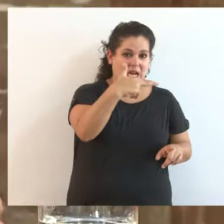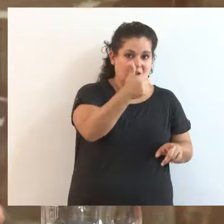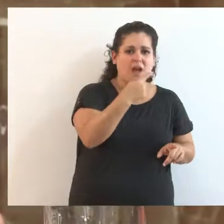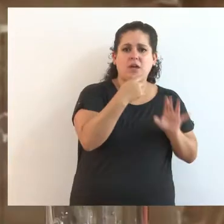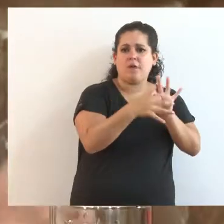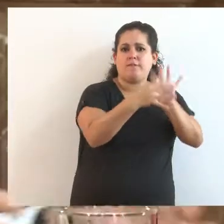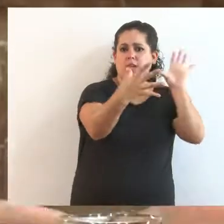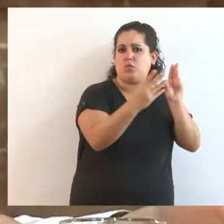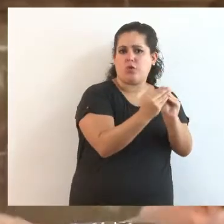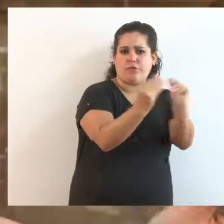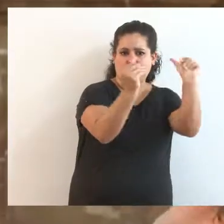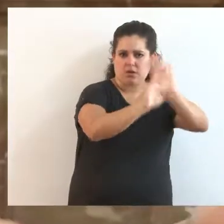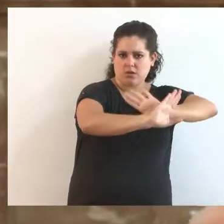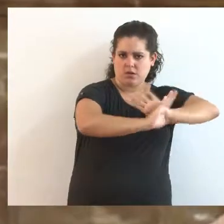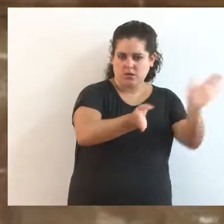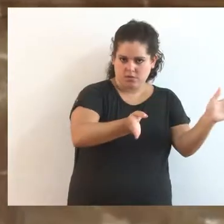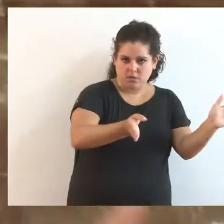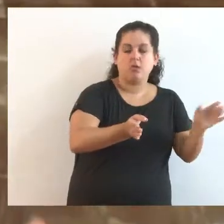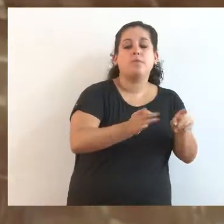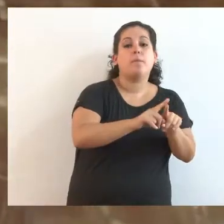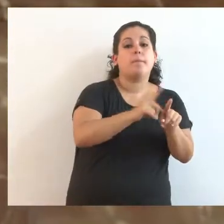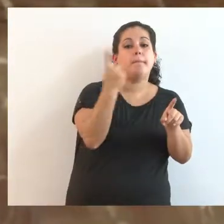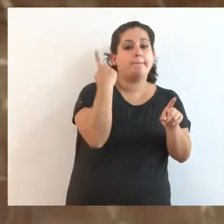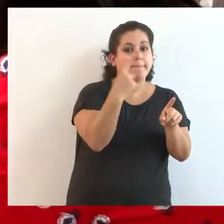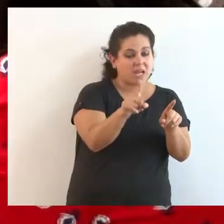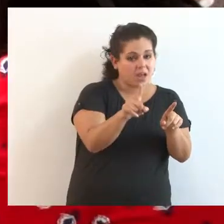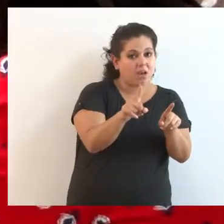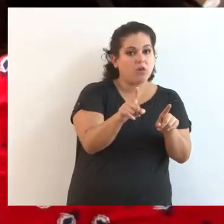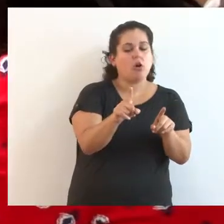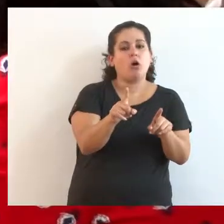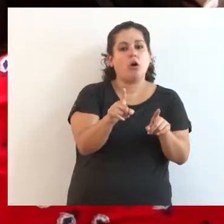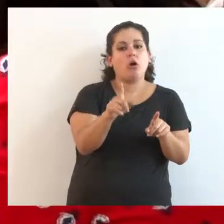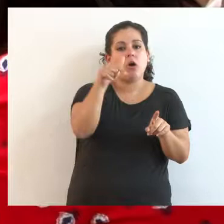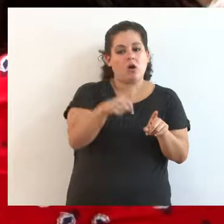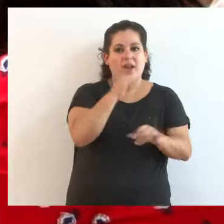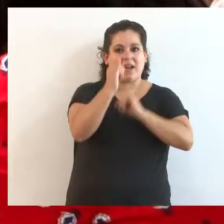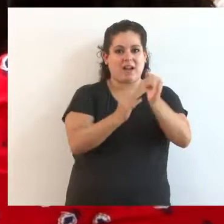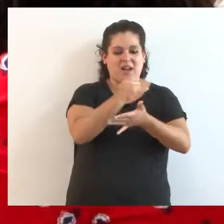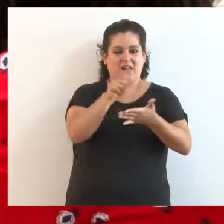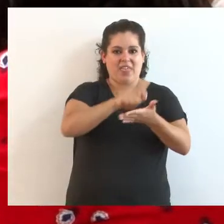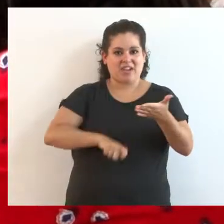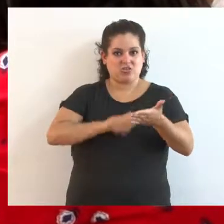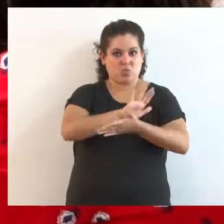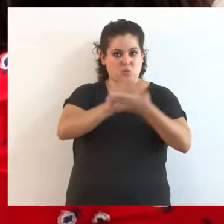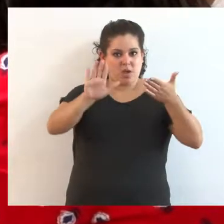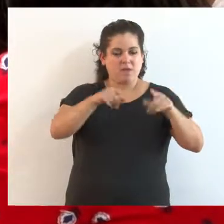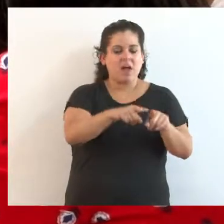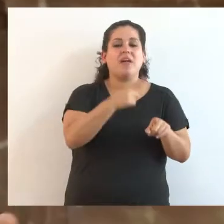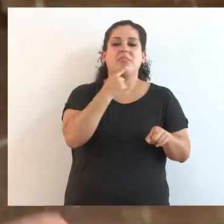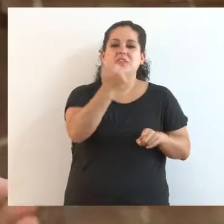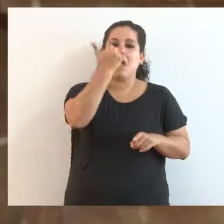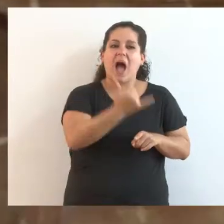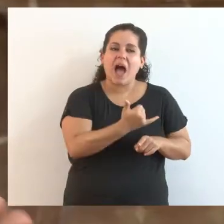plena se pierden los vínculos jurídicos con la familia biológica. Pero en esta redacción que nos presenta el